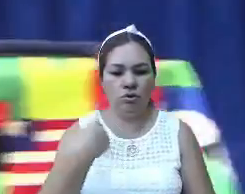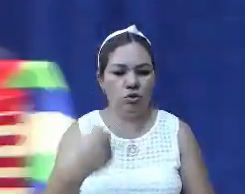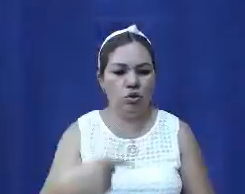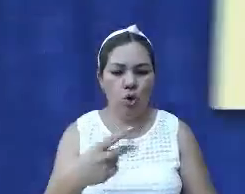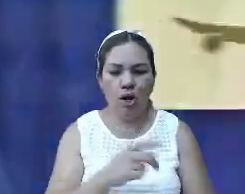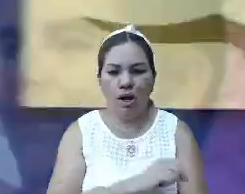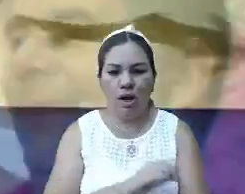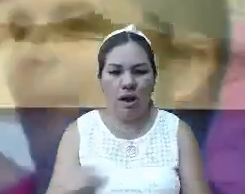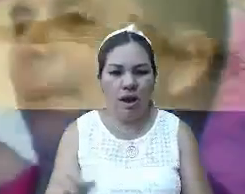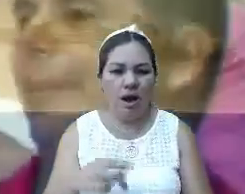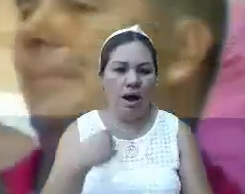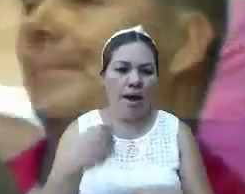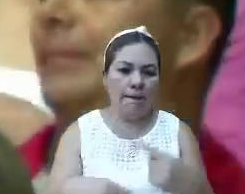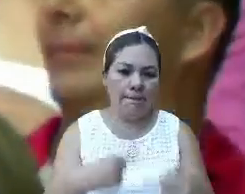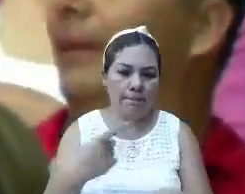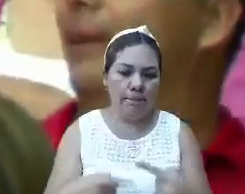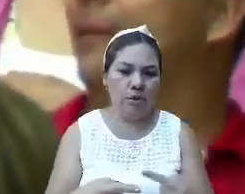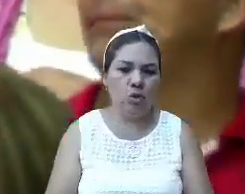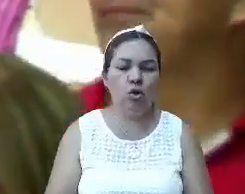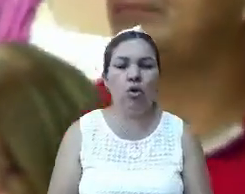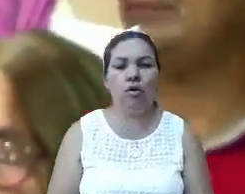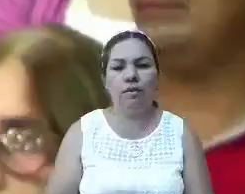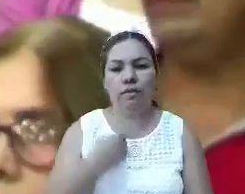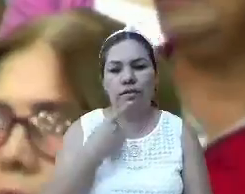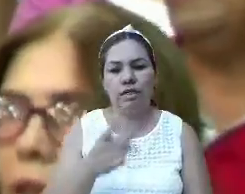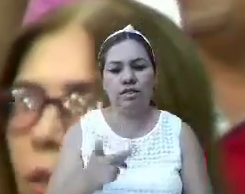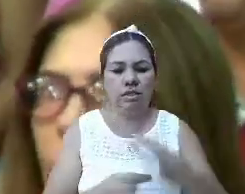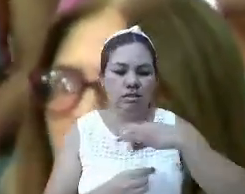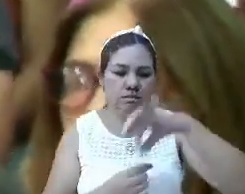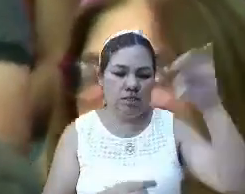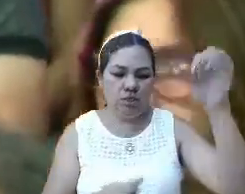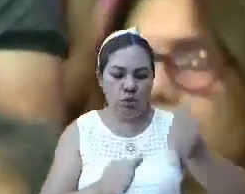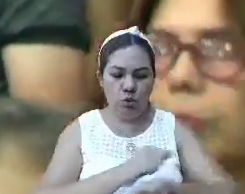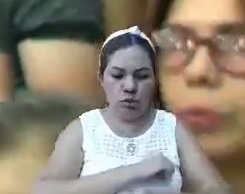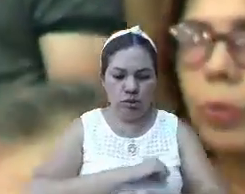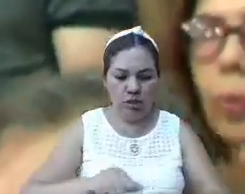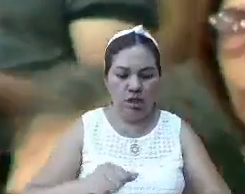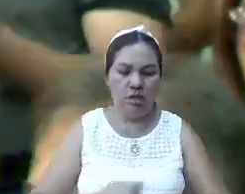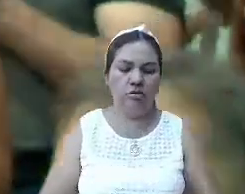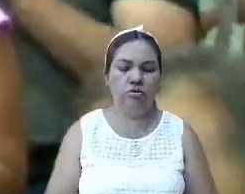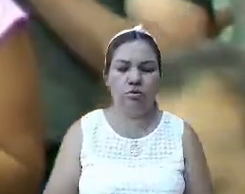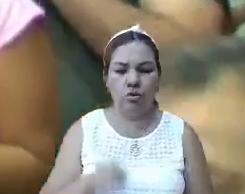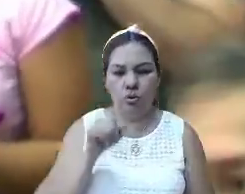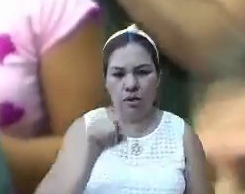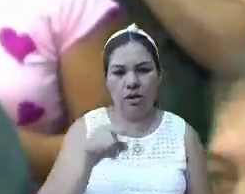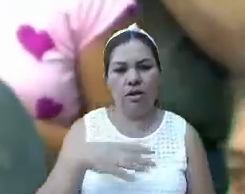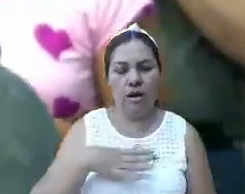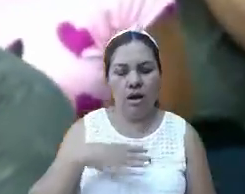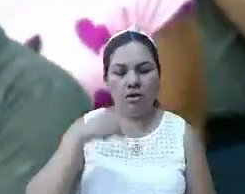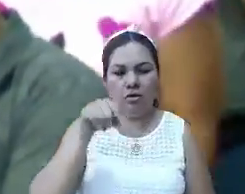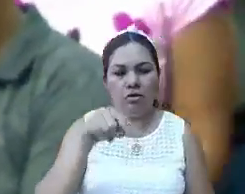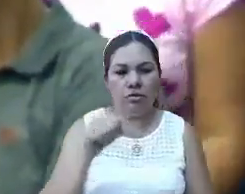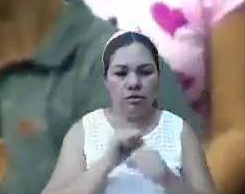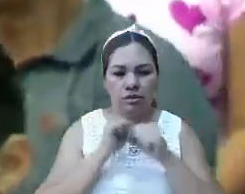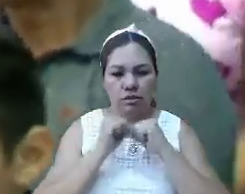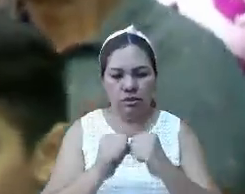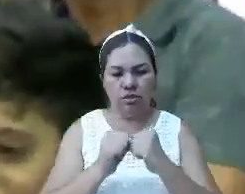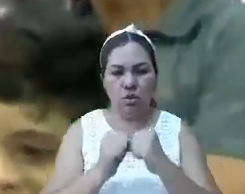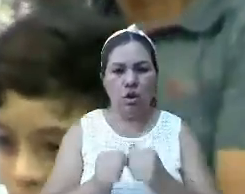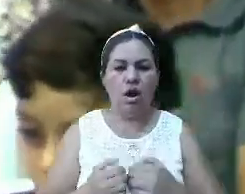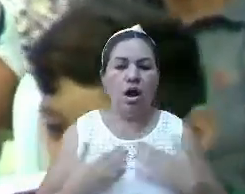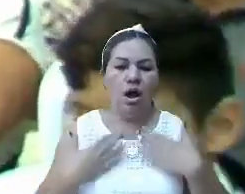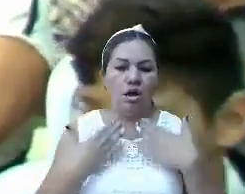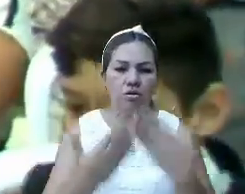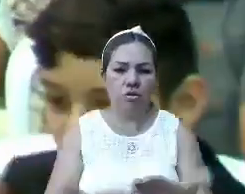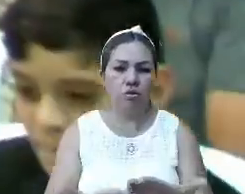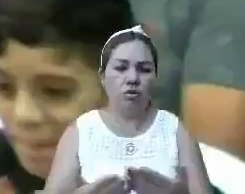el Espíritu Santo, aleluya, Él está contigo. Y el que empezó contigo la buena obra la va